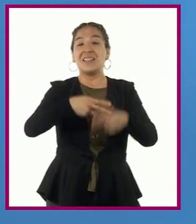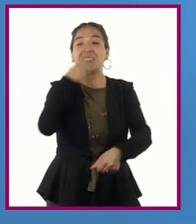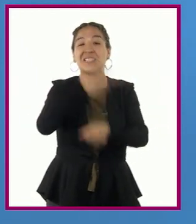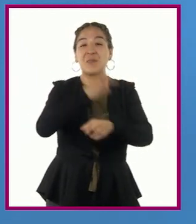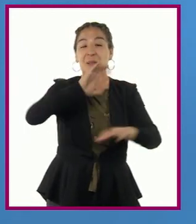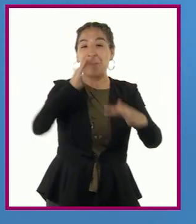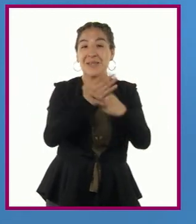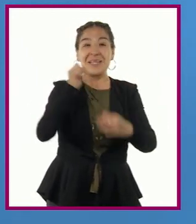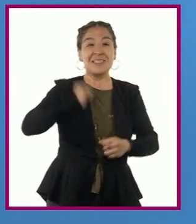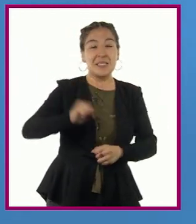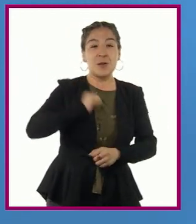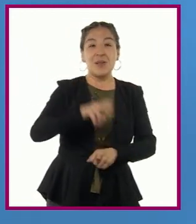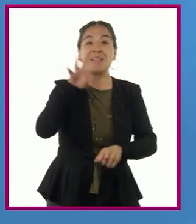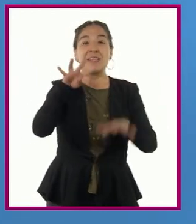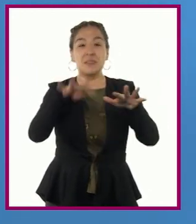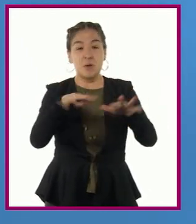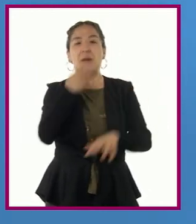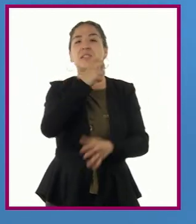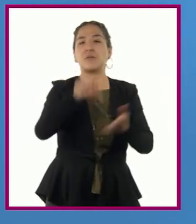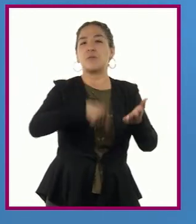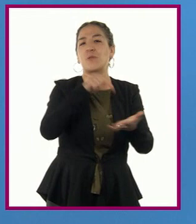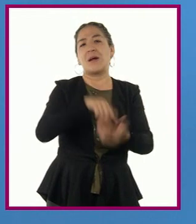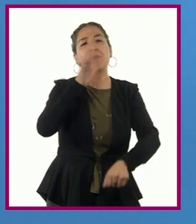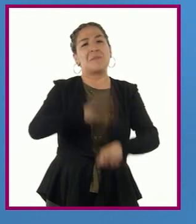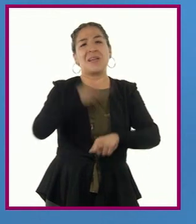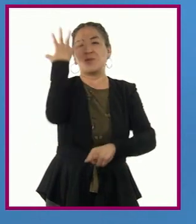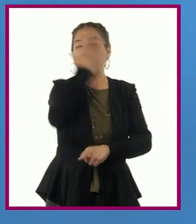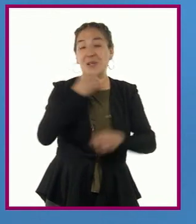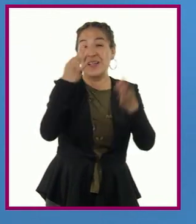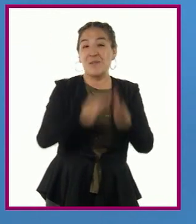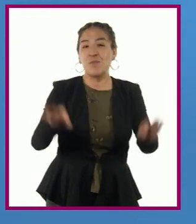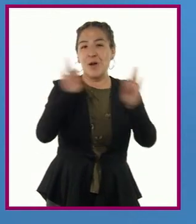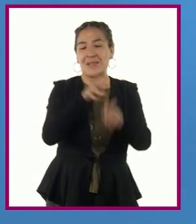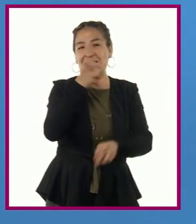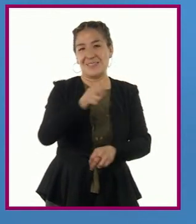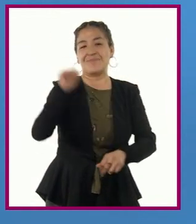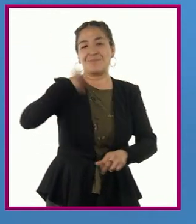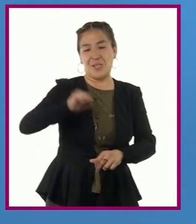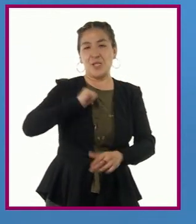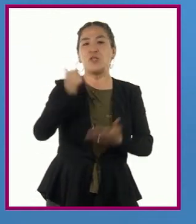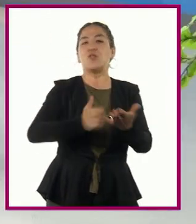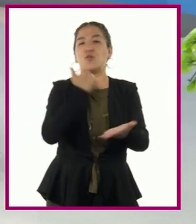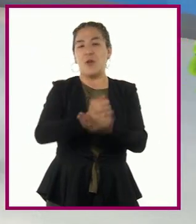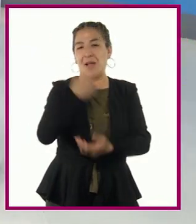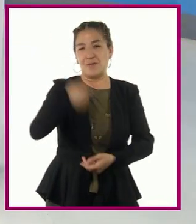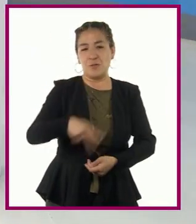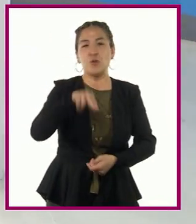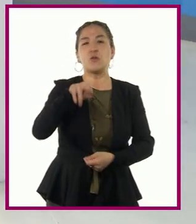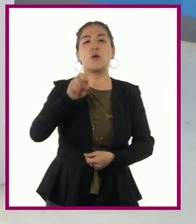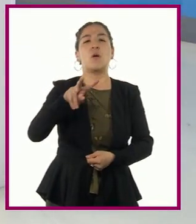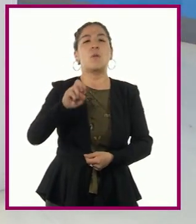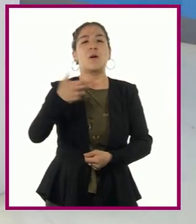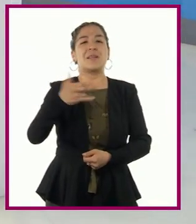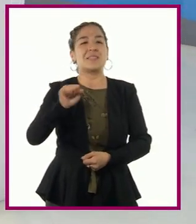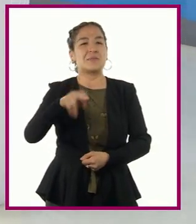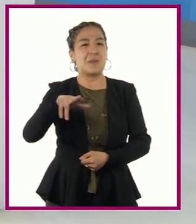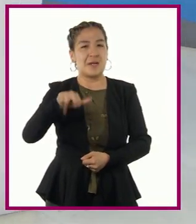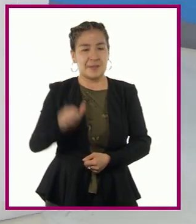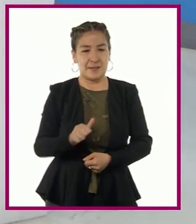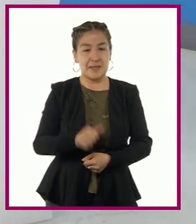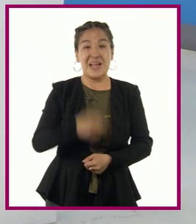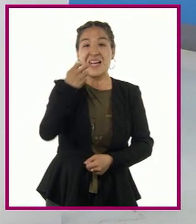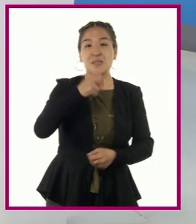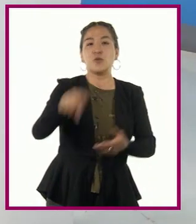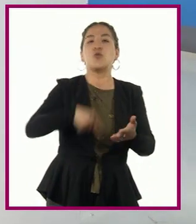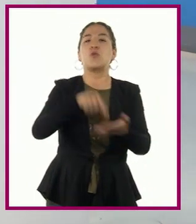siglo XIX, fue uno de los espacios públicos más importantes de la capital novohispana. Los límites de las